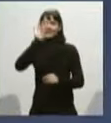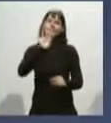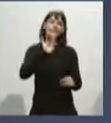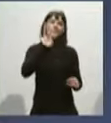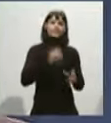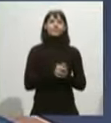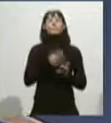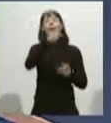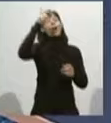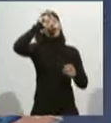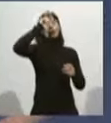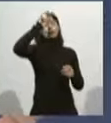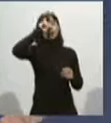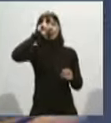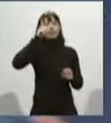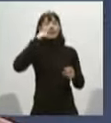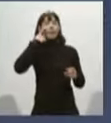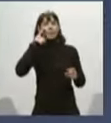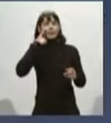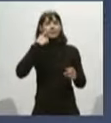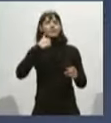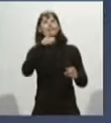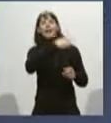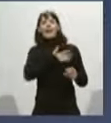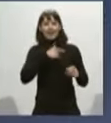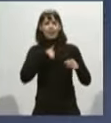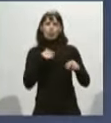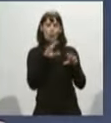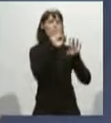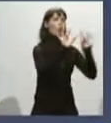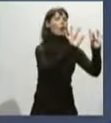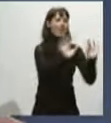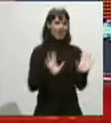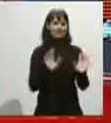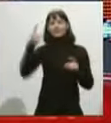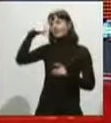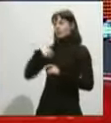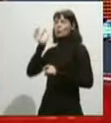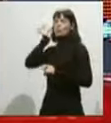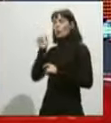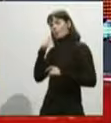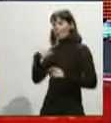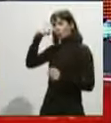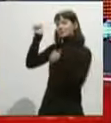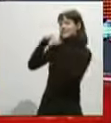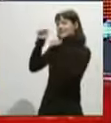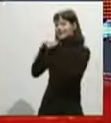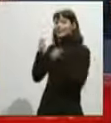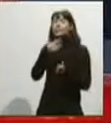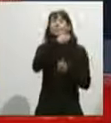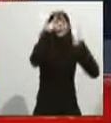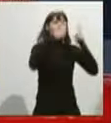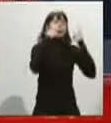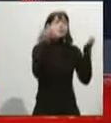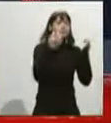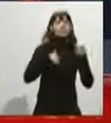sabe, ella lo que está intentando es que yo le meta mano, que yo claro. Soy una mujer un poquito torpe, ¿sabes? Es lo que está intentando. Un poco torpe, a